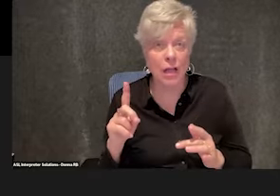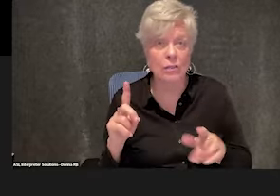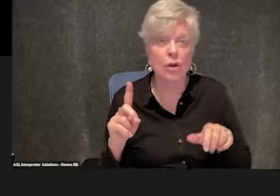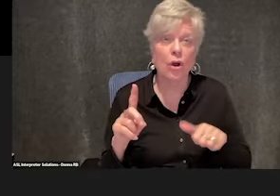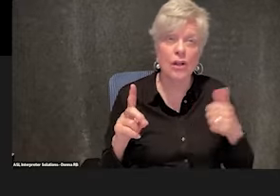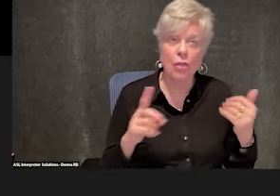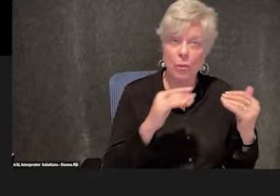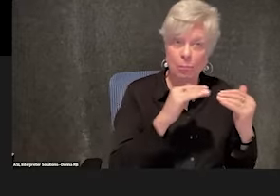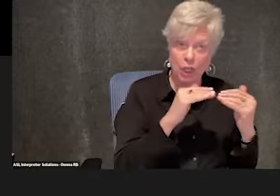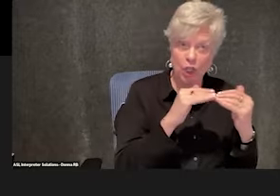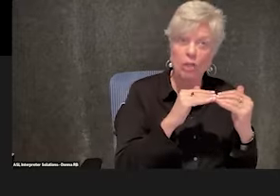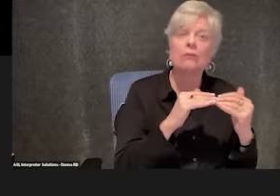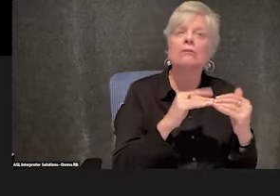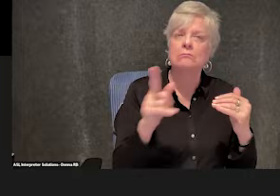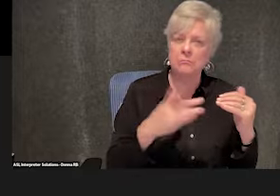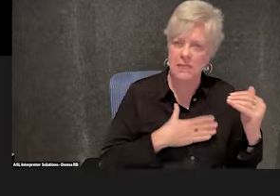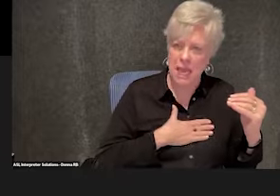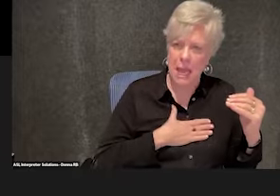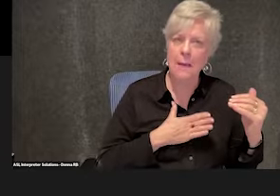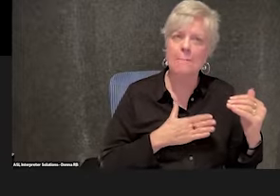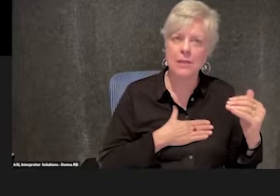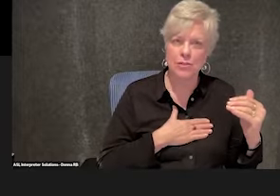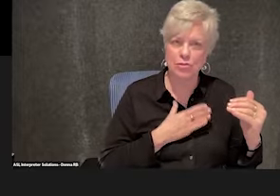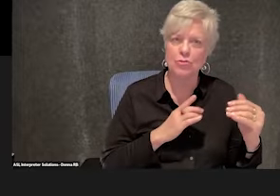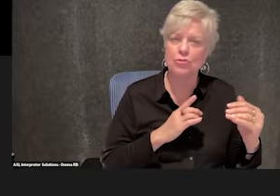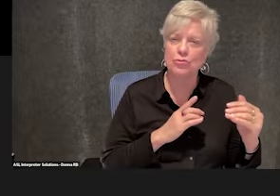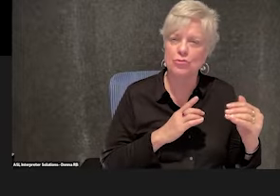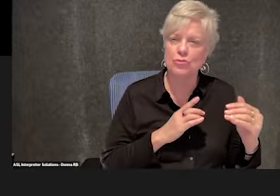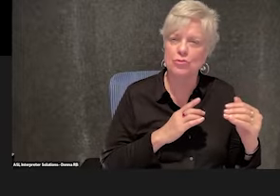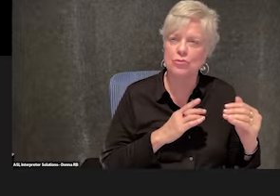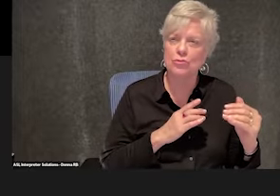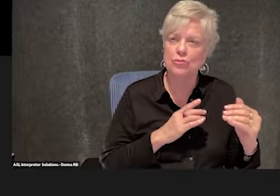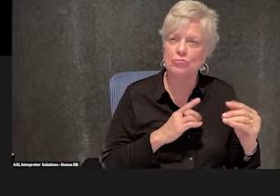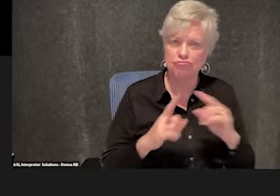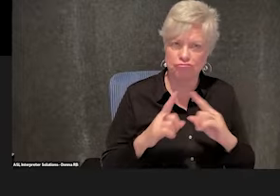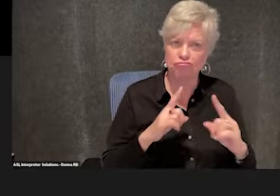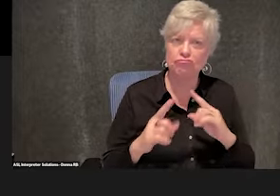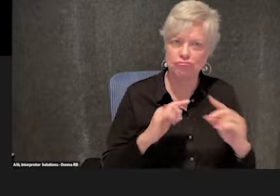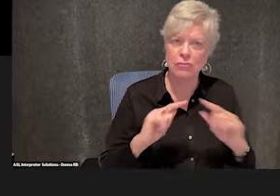contestar, yo espero ayudar a conseguir a alguien que se la consiga. Gracias, Jordan.